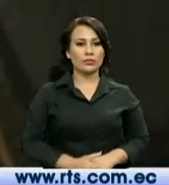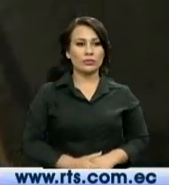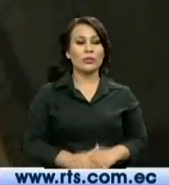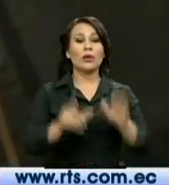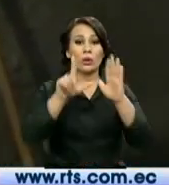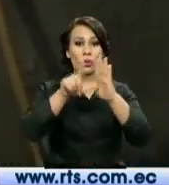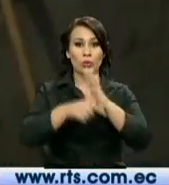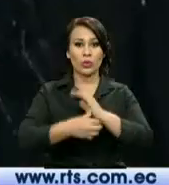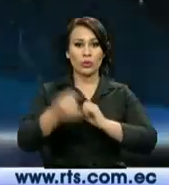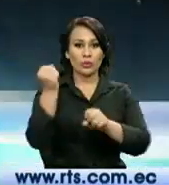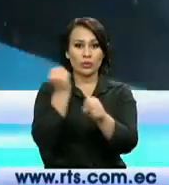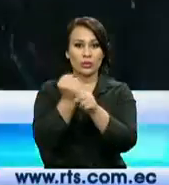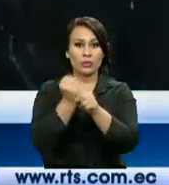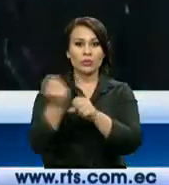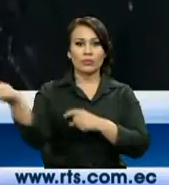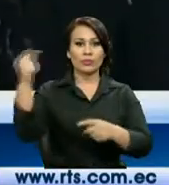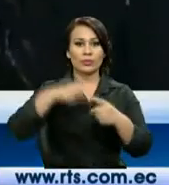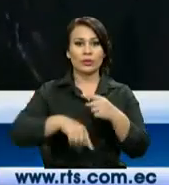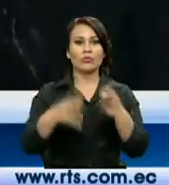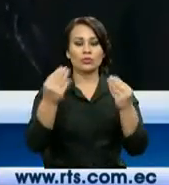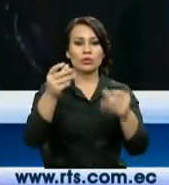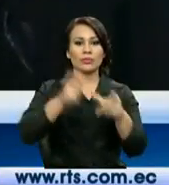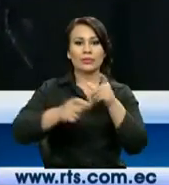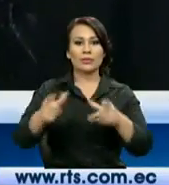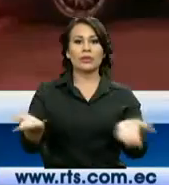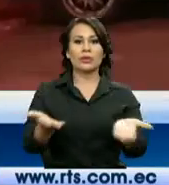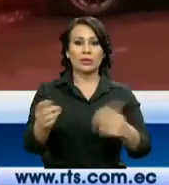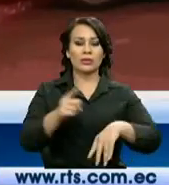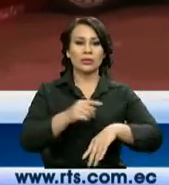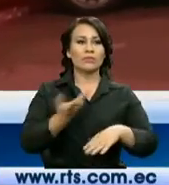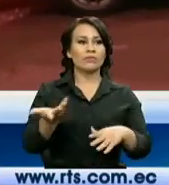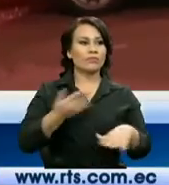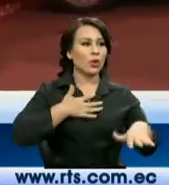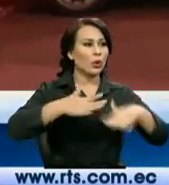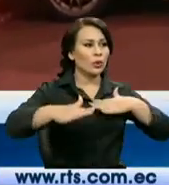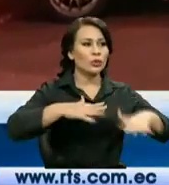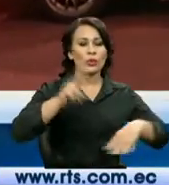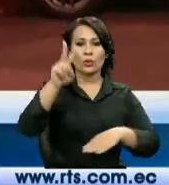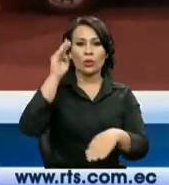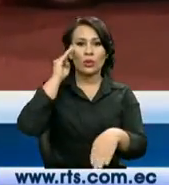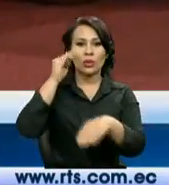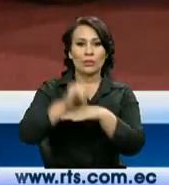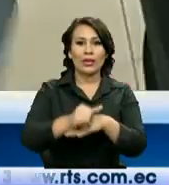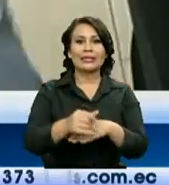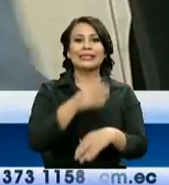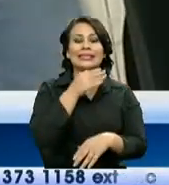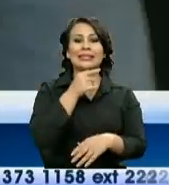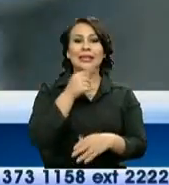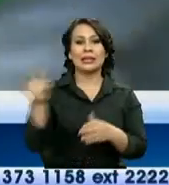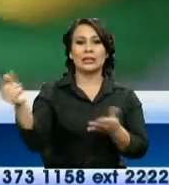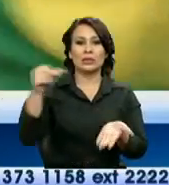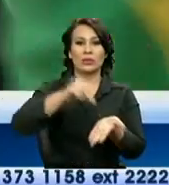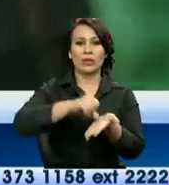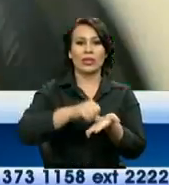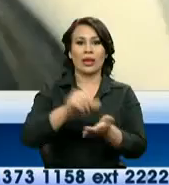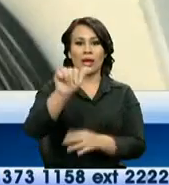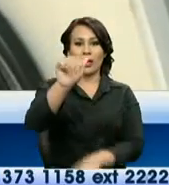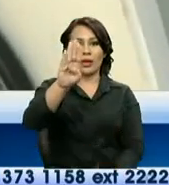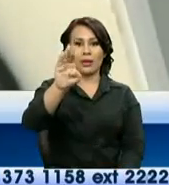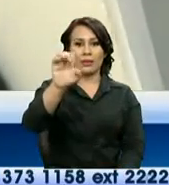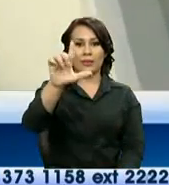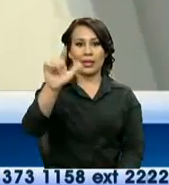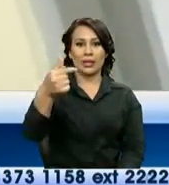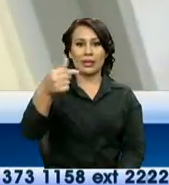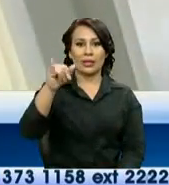Luego el operativo Intervención Centenario se extendió a la cooperativa 2 de Mayo y la ciudadela Abel Hilbert del Cantón